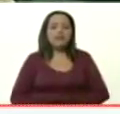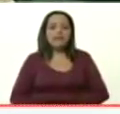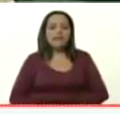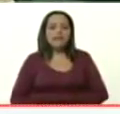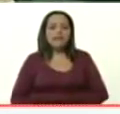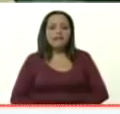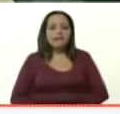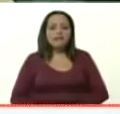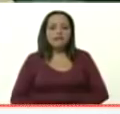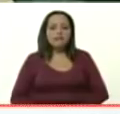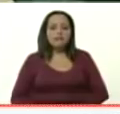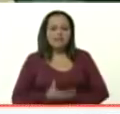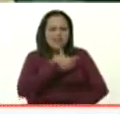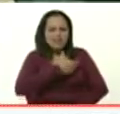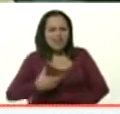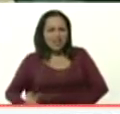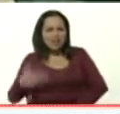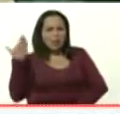Iván Duque, escúchame.